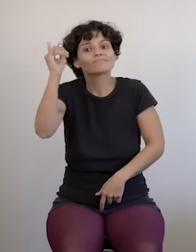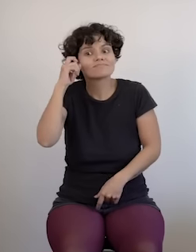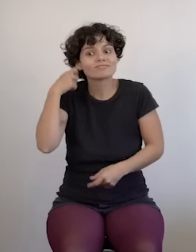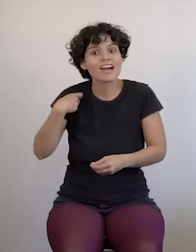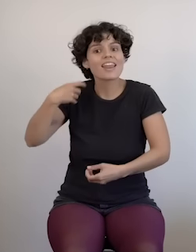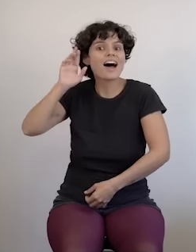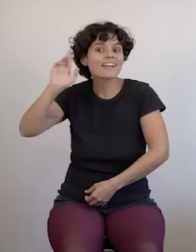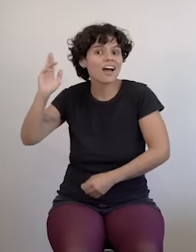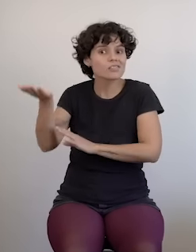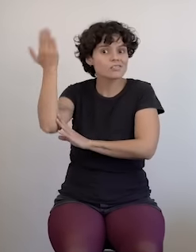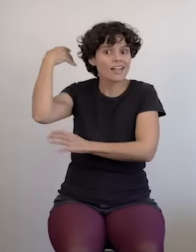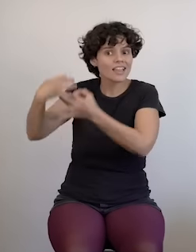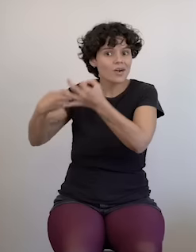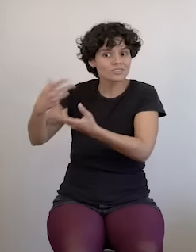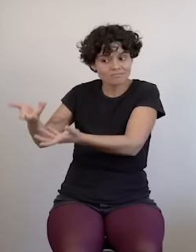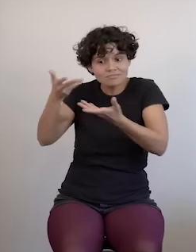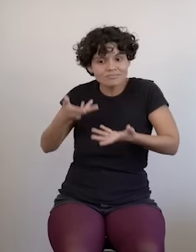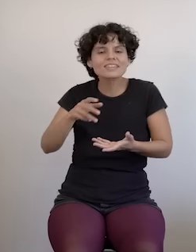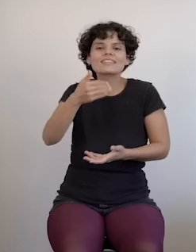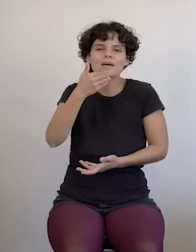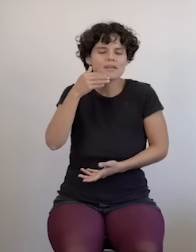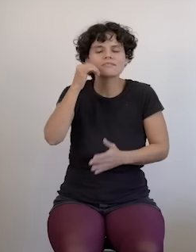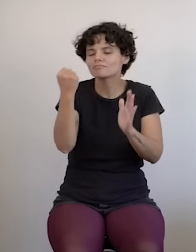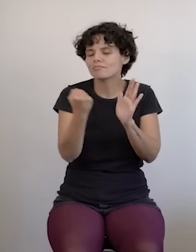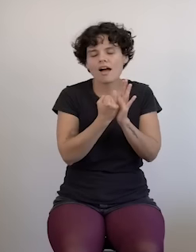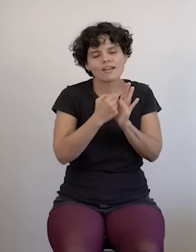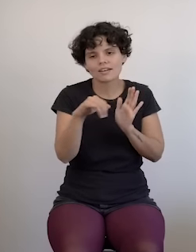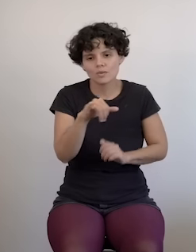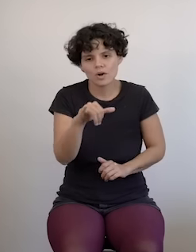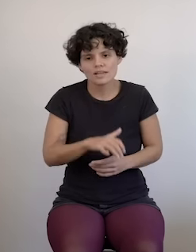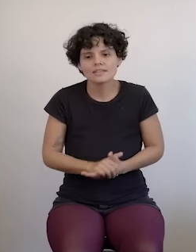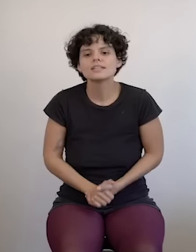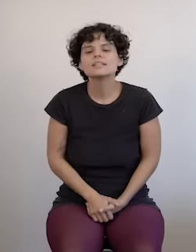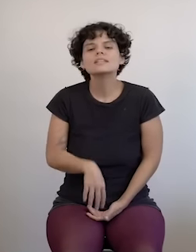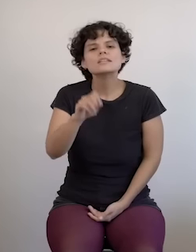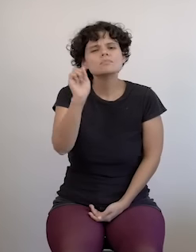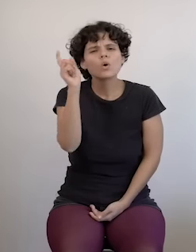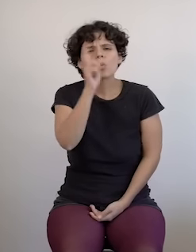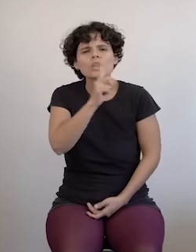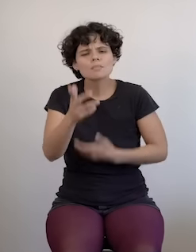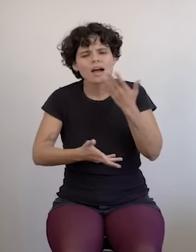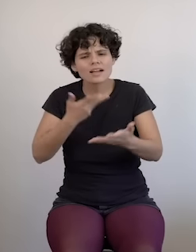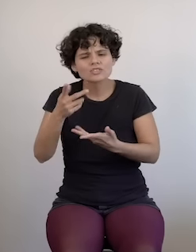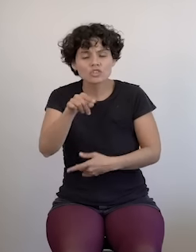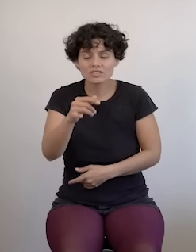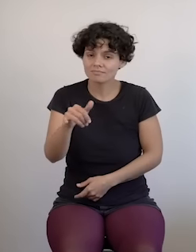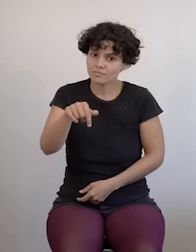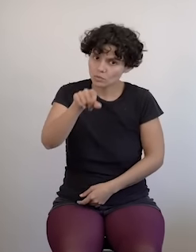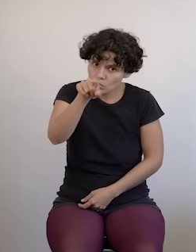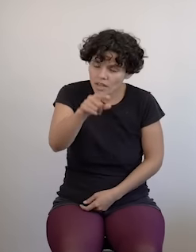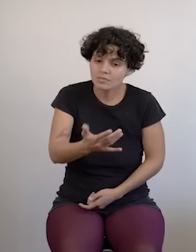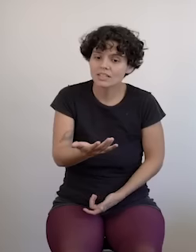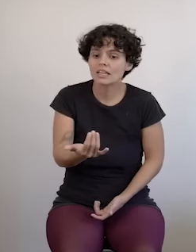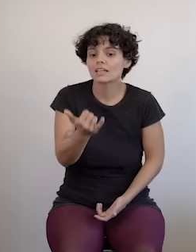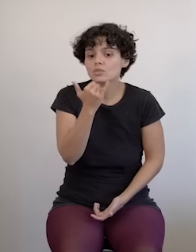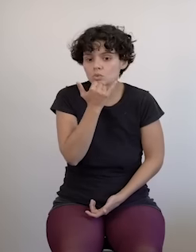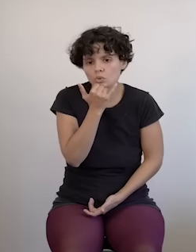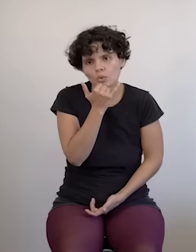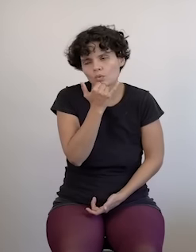Bonito regalo para aplausos para Master G. Tu última canción, que fue tendencia número uno en YouTube en Chile, que es un